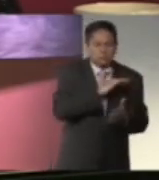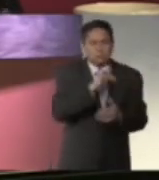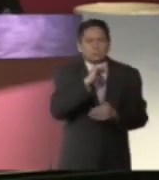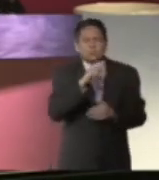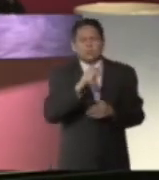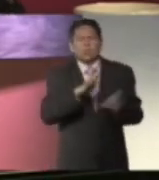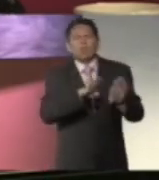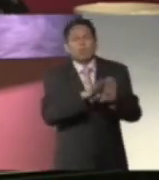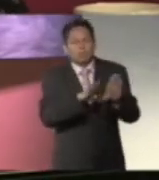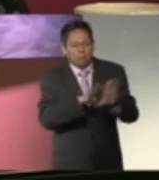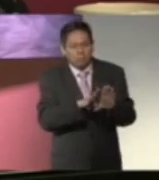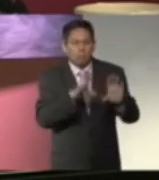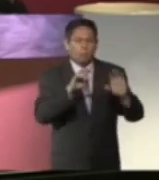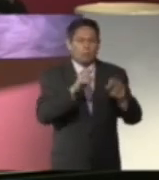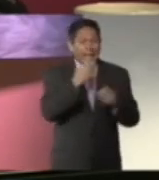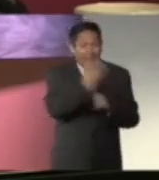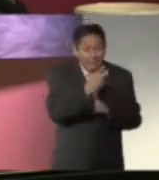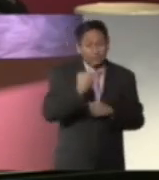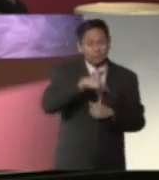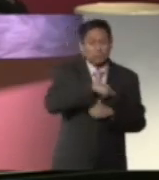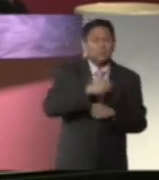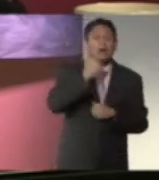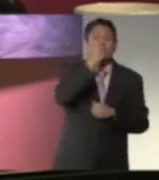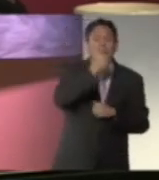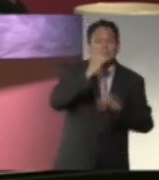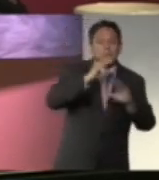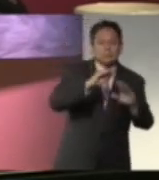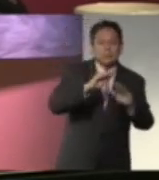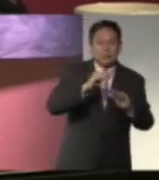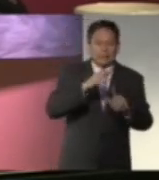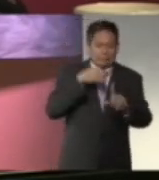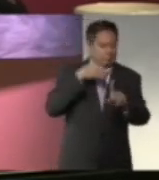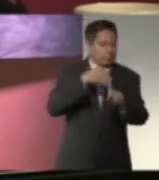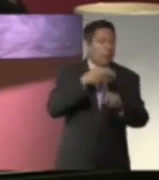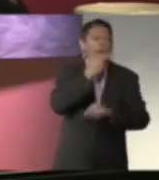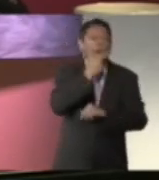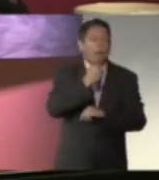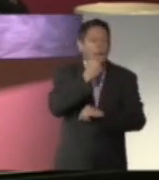principalmente para los estudiantes, los hombres que llegan a la especialidad.